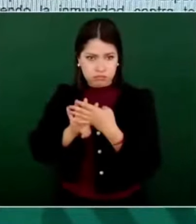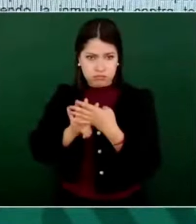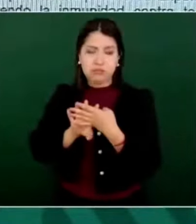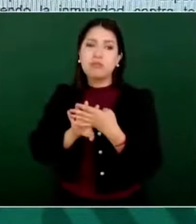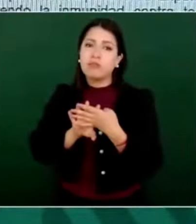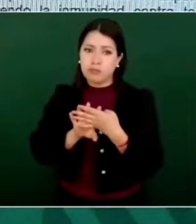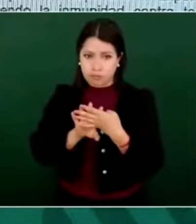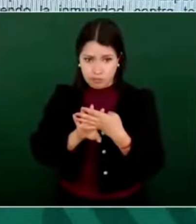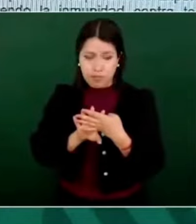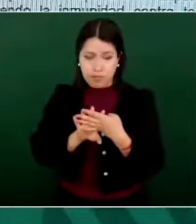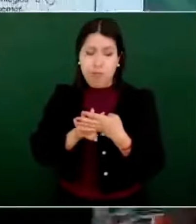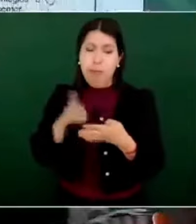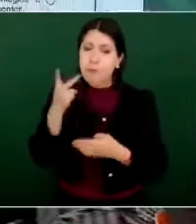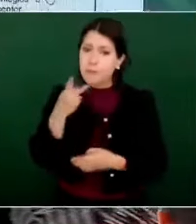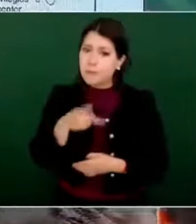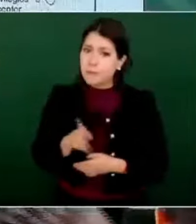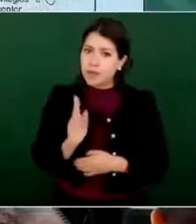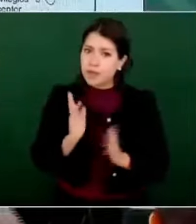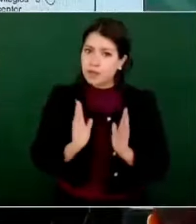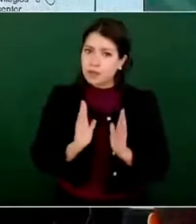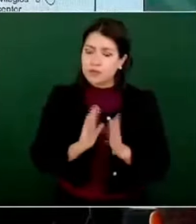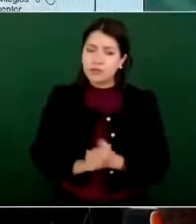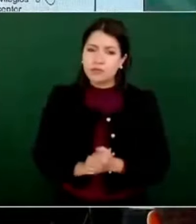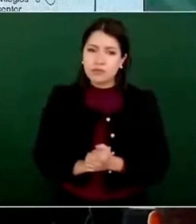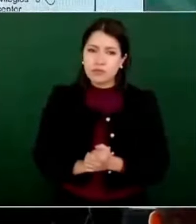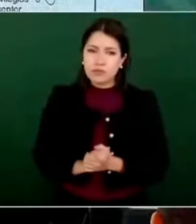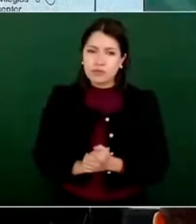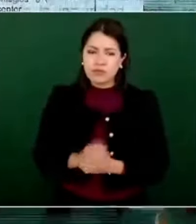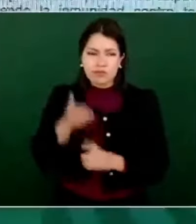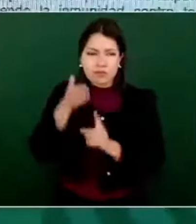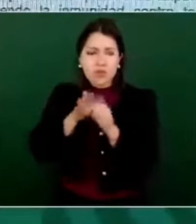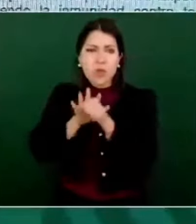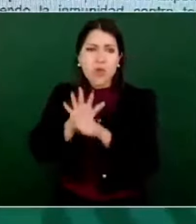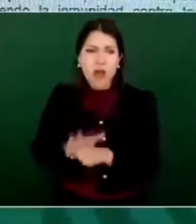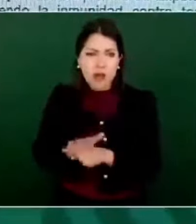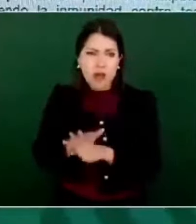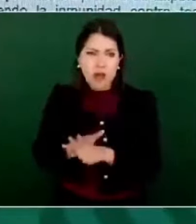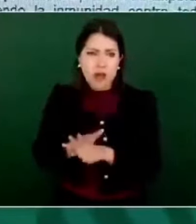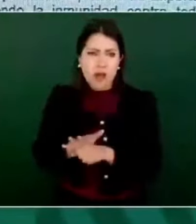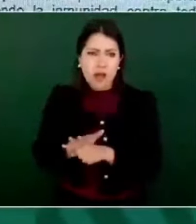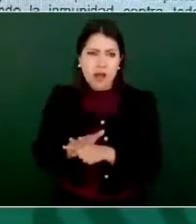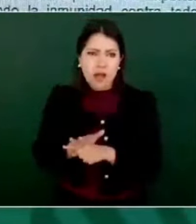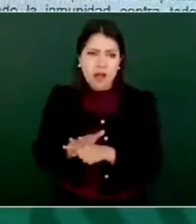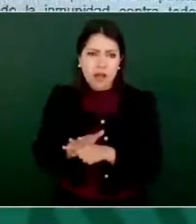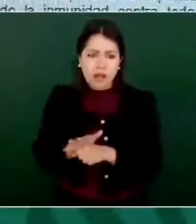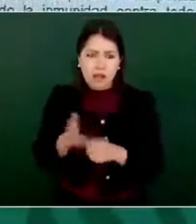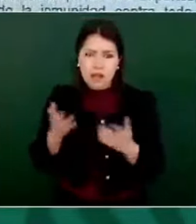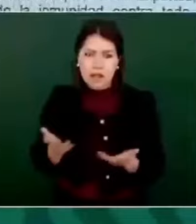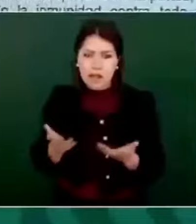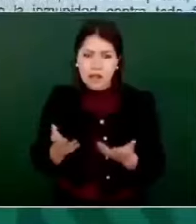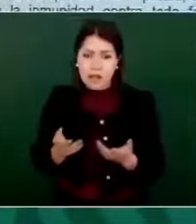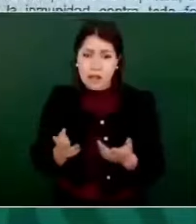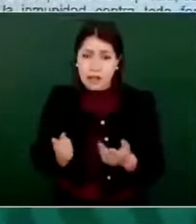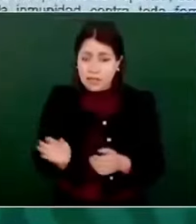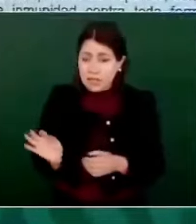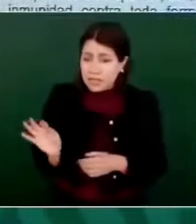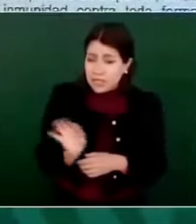ejército pero la intención no es ir a castigar a los presuntos